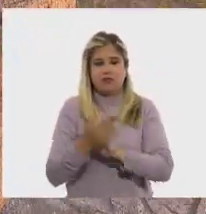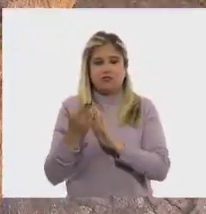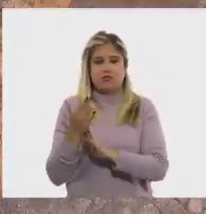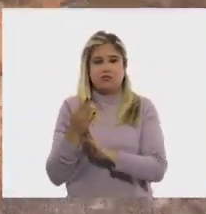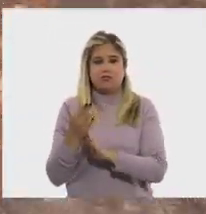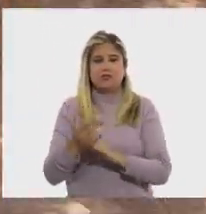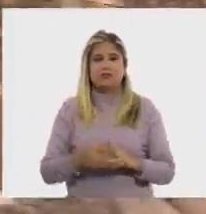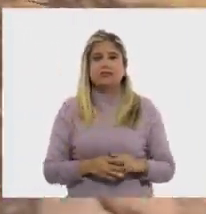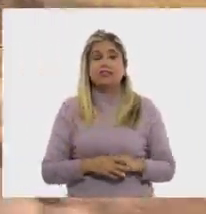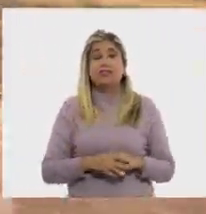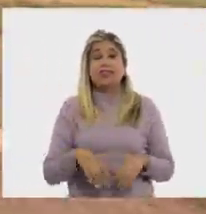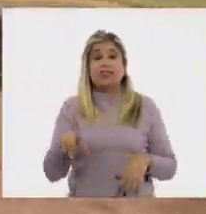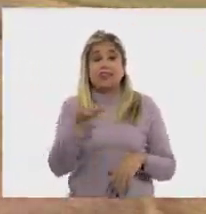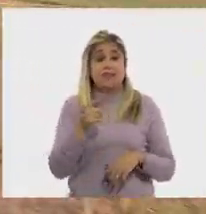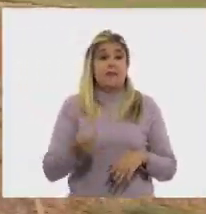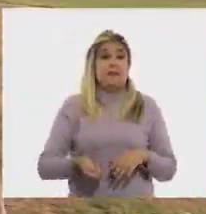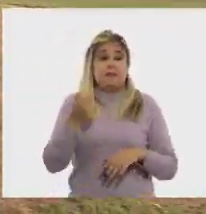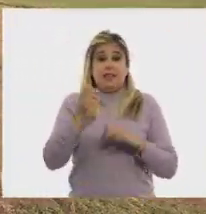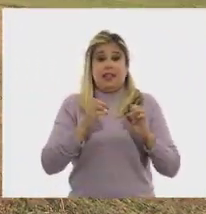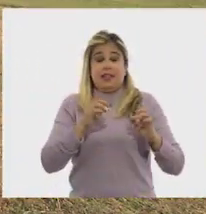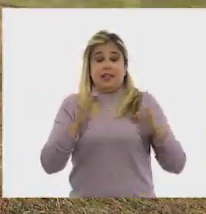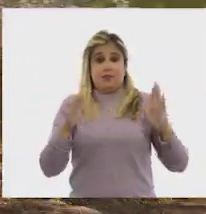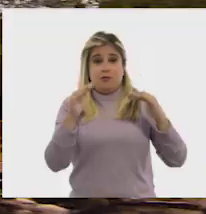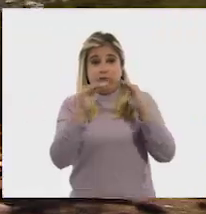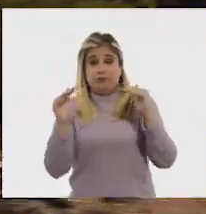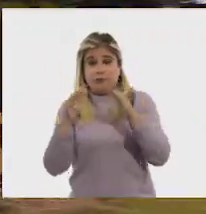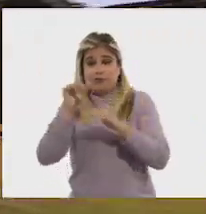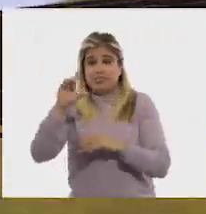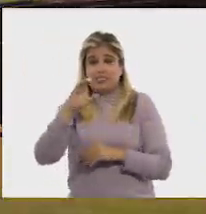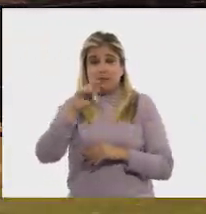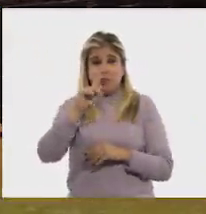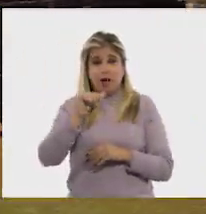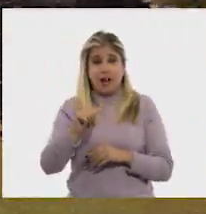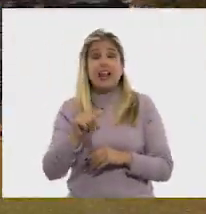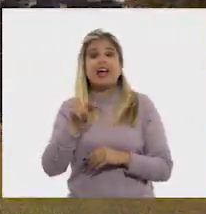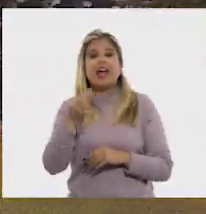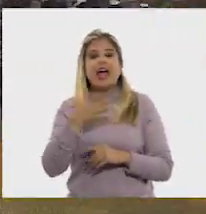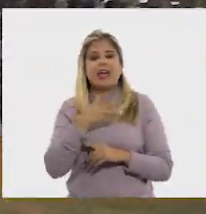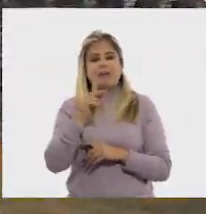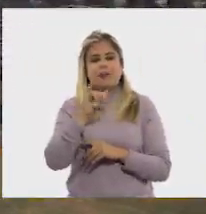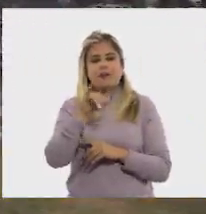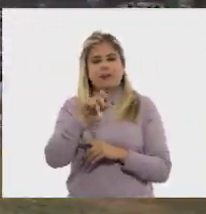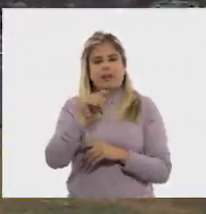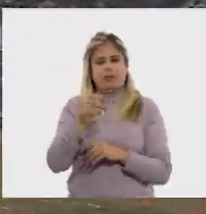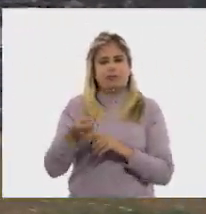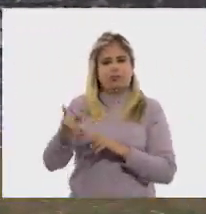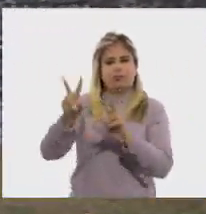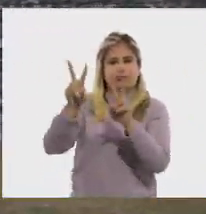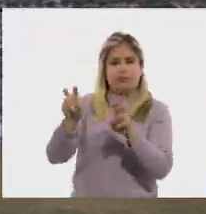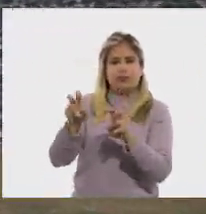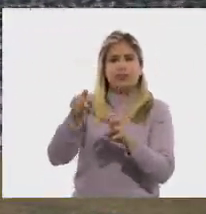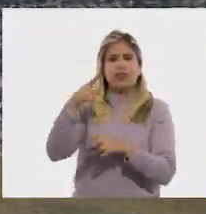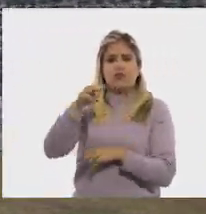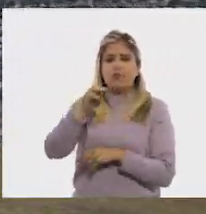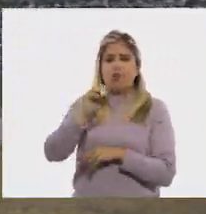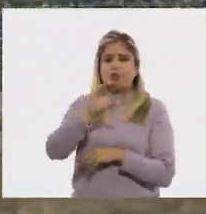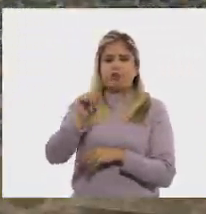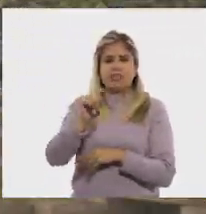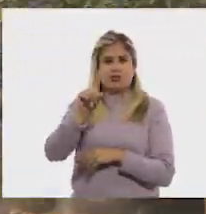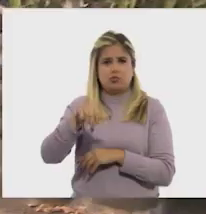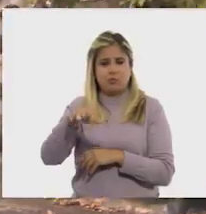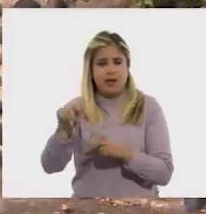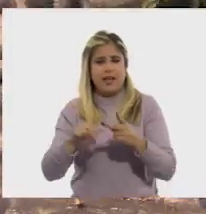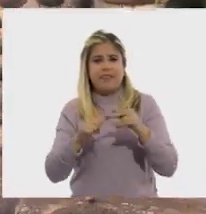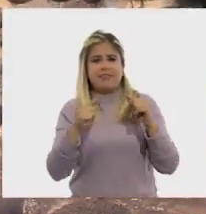plata. Entre los principales edificios de Zempoala se encuentran el Pimiento, el Palacio de Moctezuma, el Templo